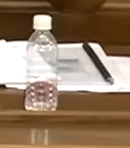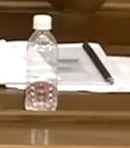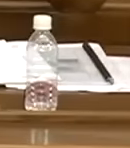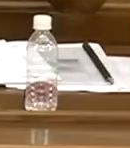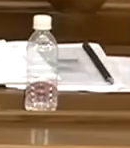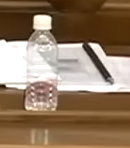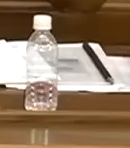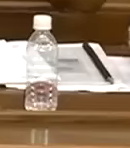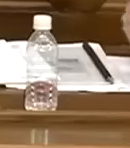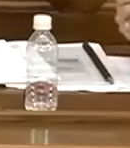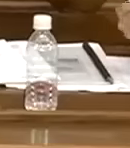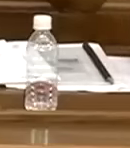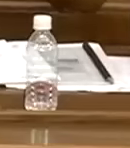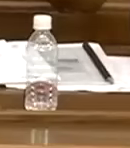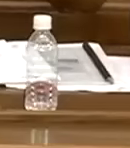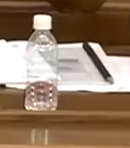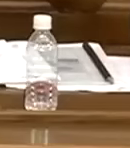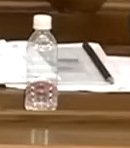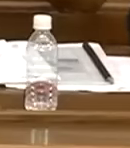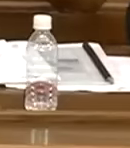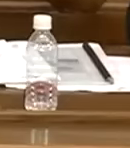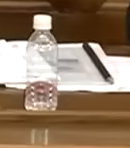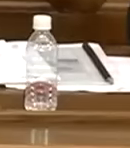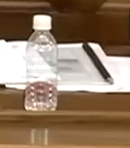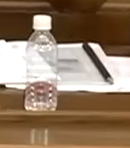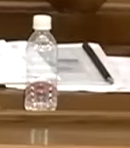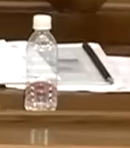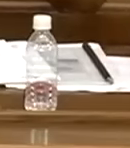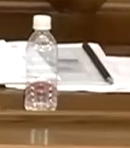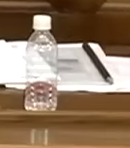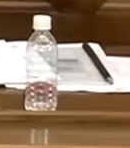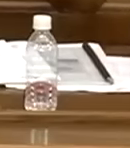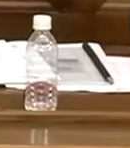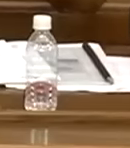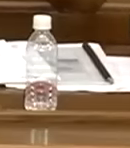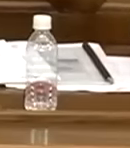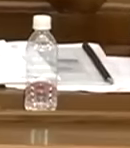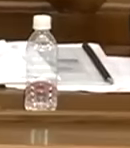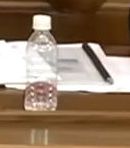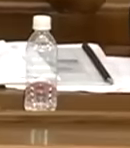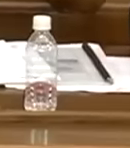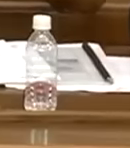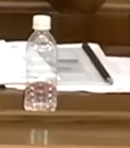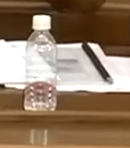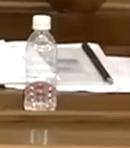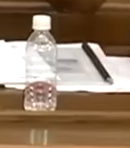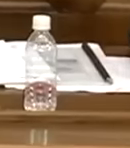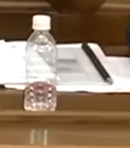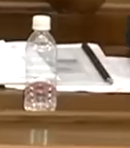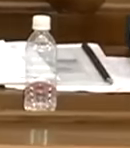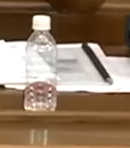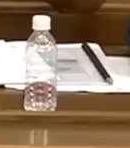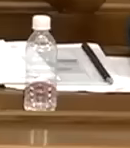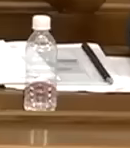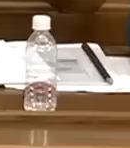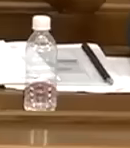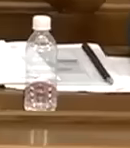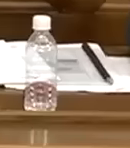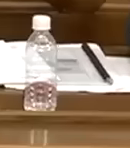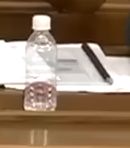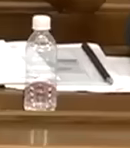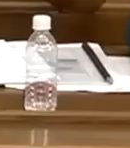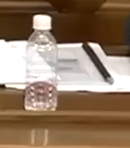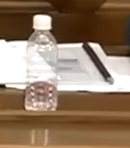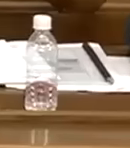venezolanos. Y cada uno de los que salieron el domingo 3 de diciembre ejercen el derecho irrenunciable a defender la integridad territorial. Pero también el